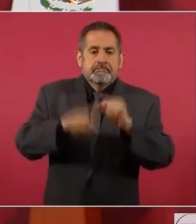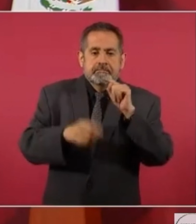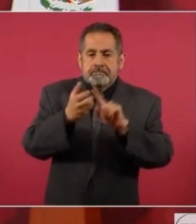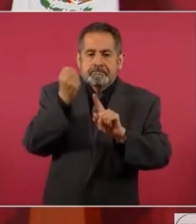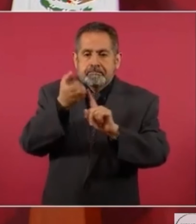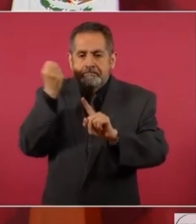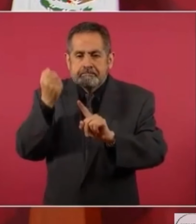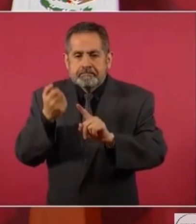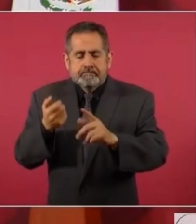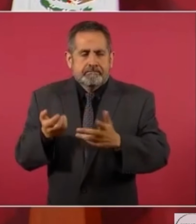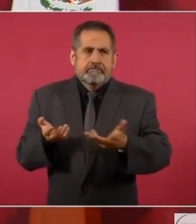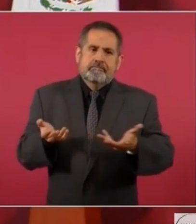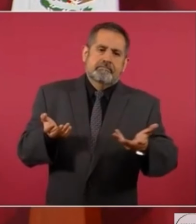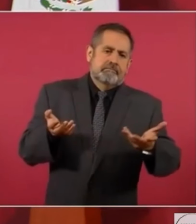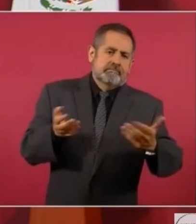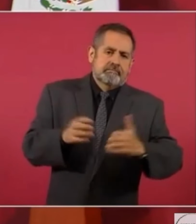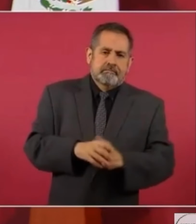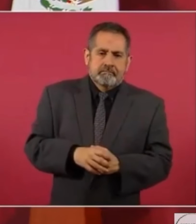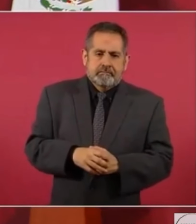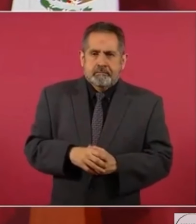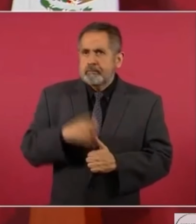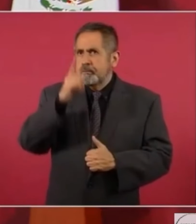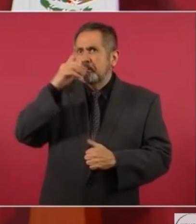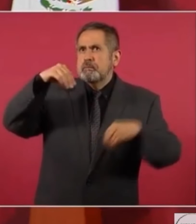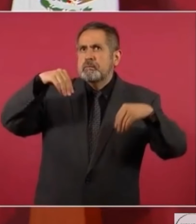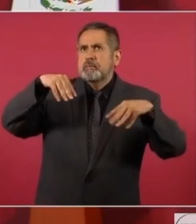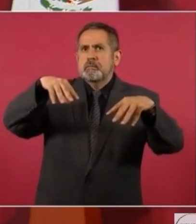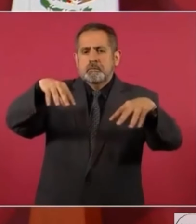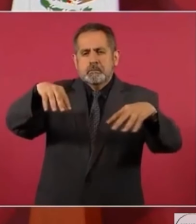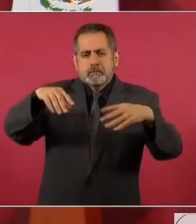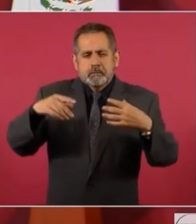corresponde. Las lámparas,